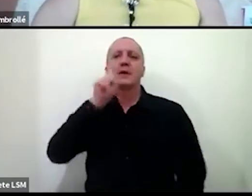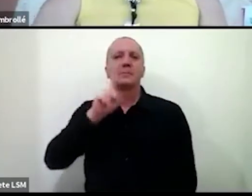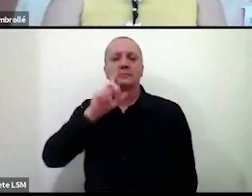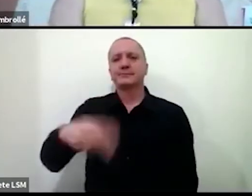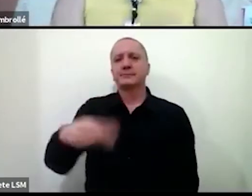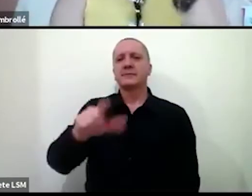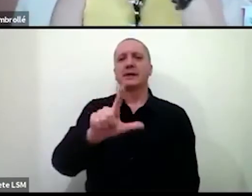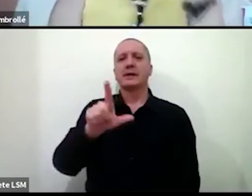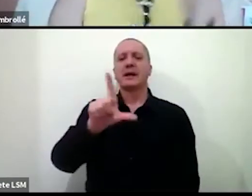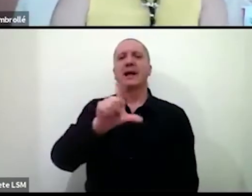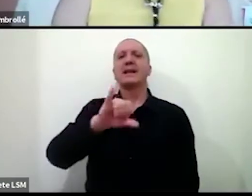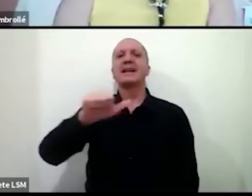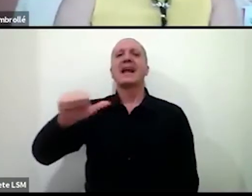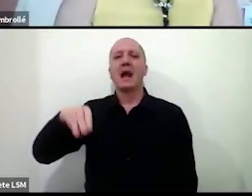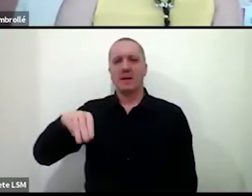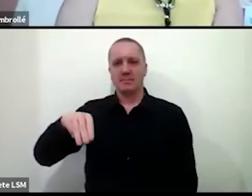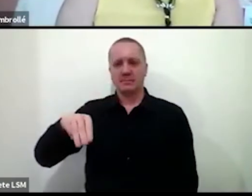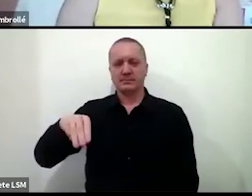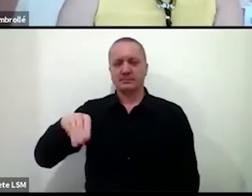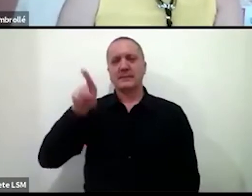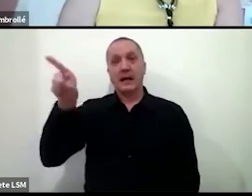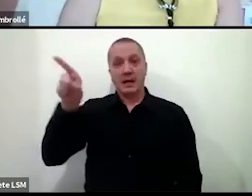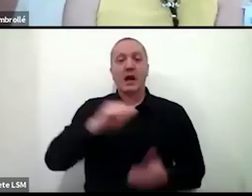Hola, ¿cómo están? Gracias por la invitación.